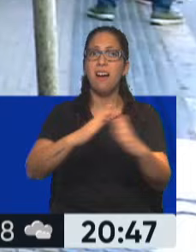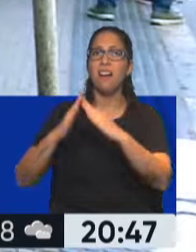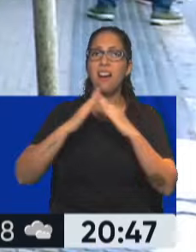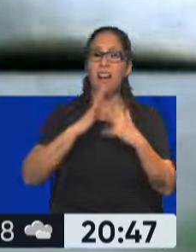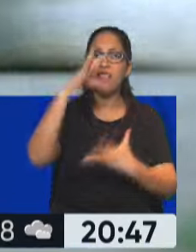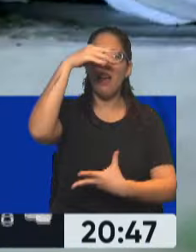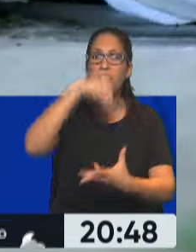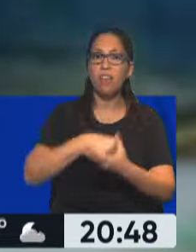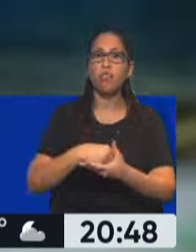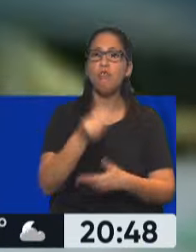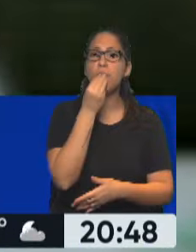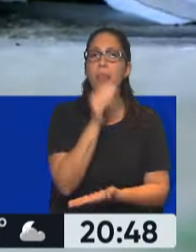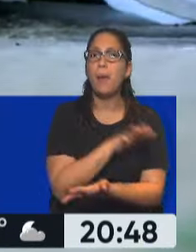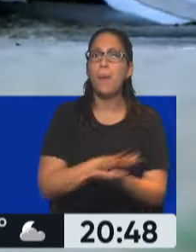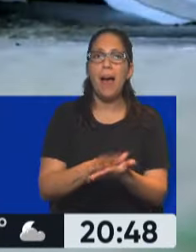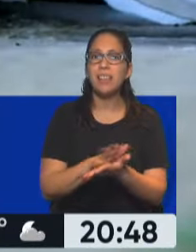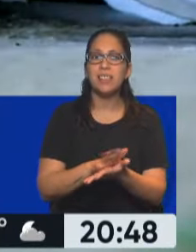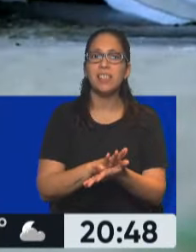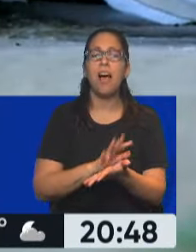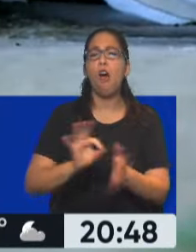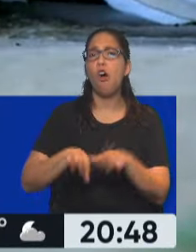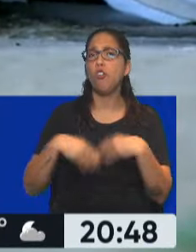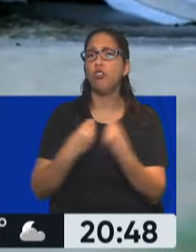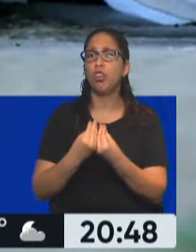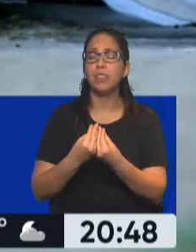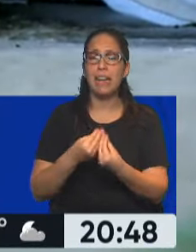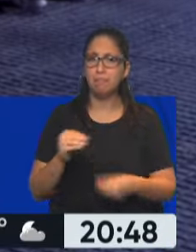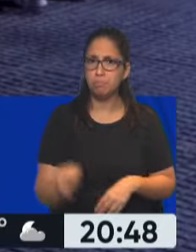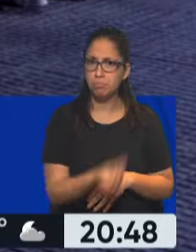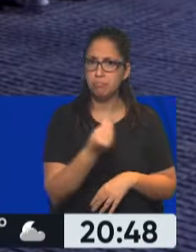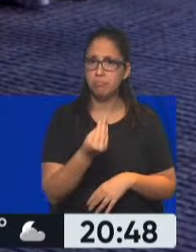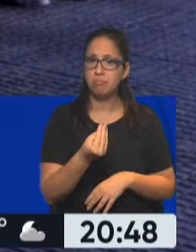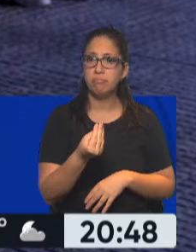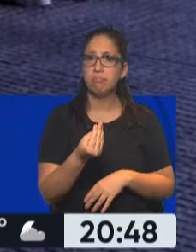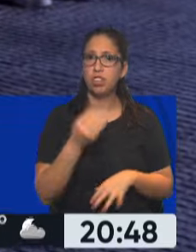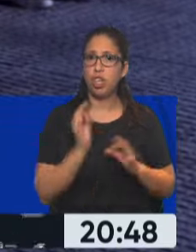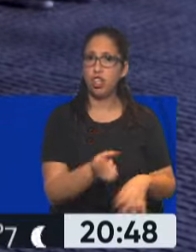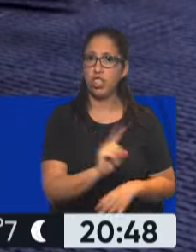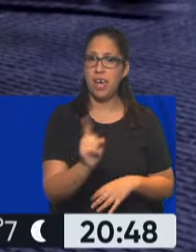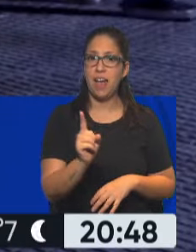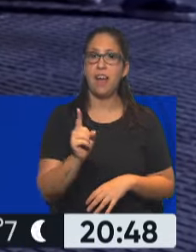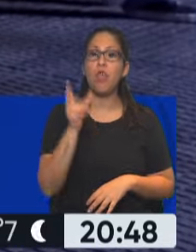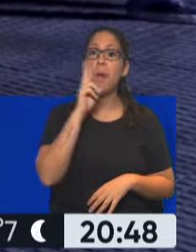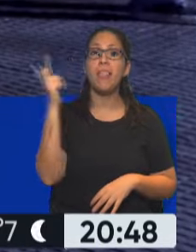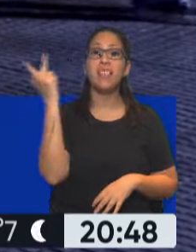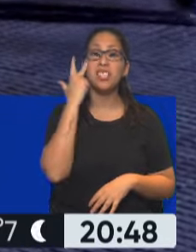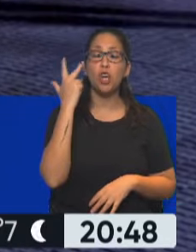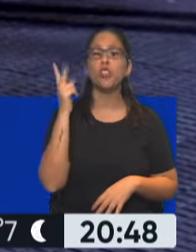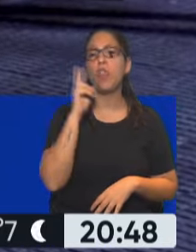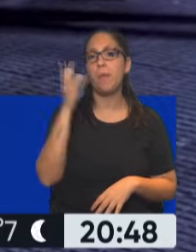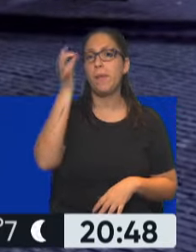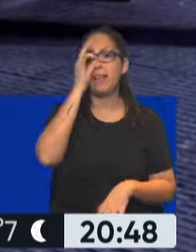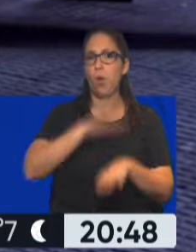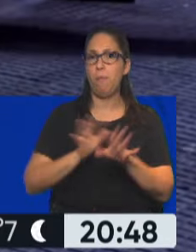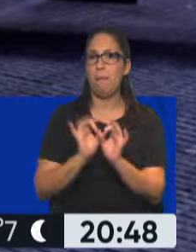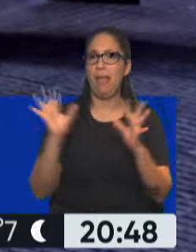acceder a la canasta básica alimentaria o total, con un salto importante en 2018 y un impacto significativo en 2020 por la